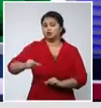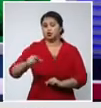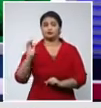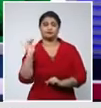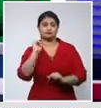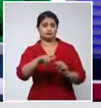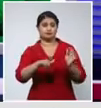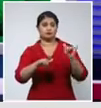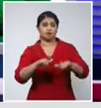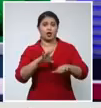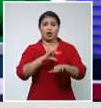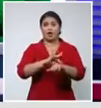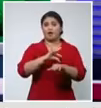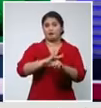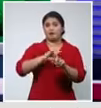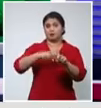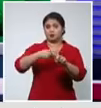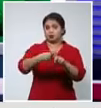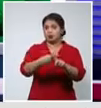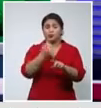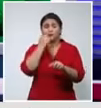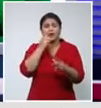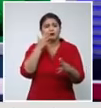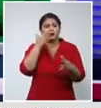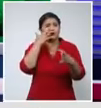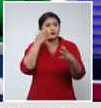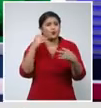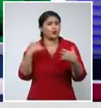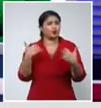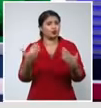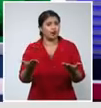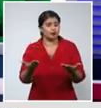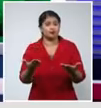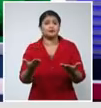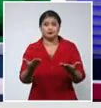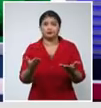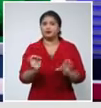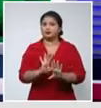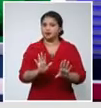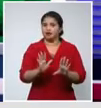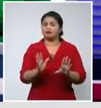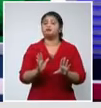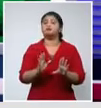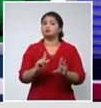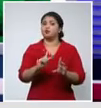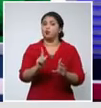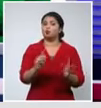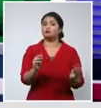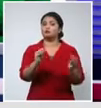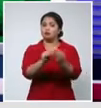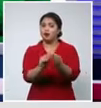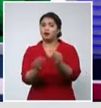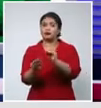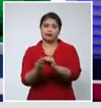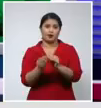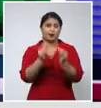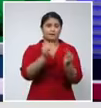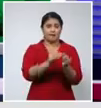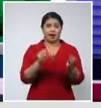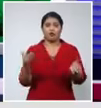más importante todavía, que se evite la transmisión cuando arriban a nuestro